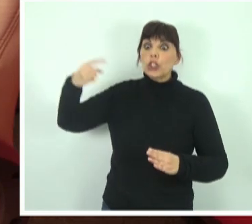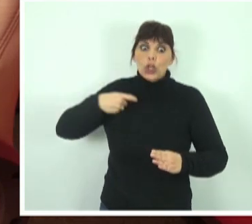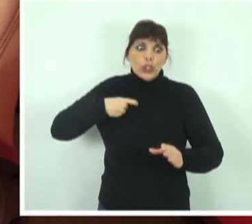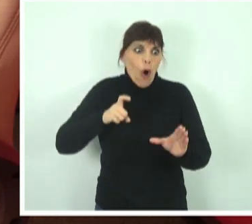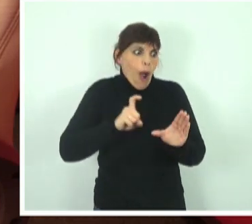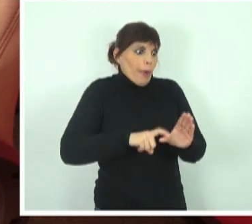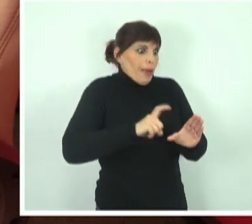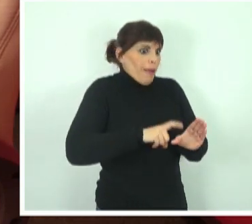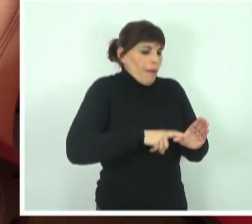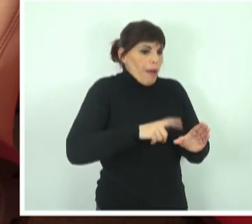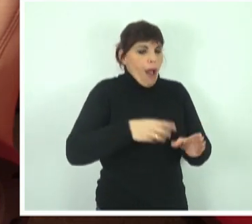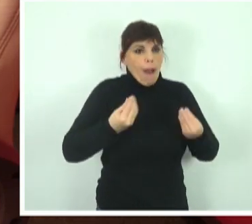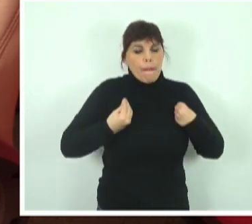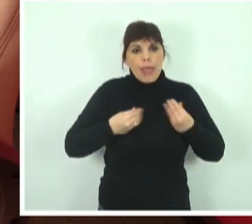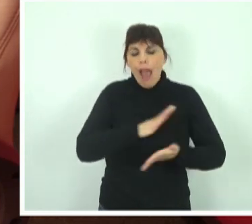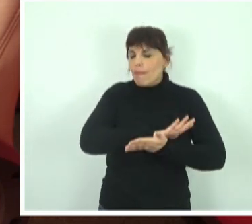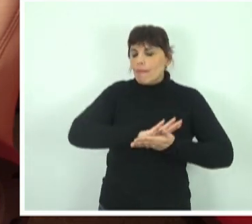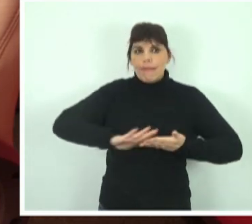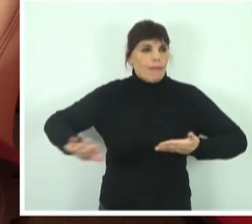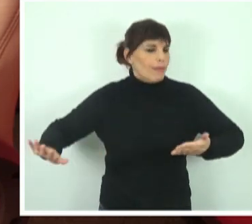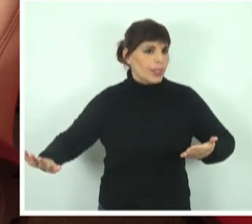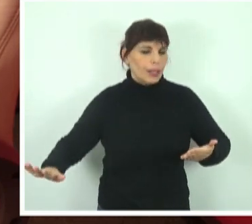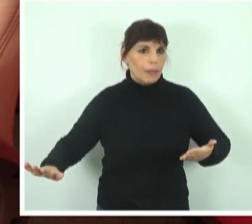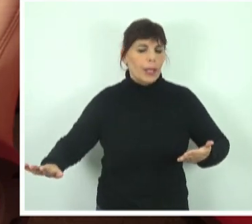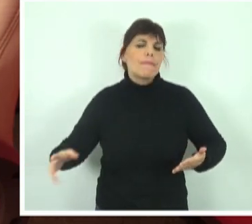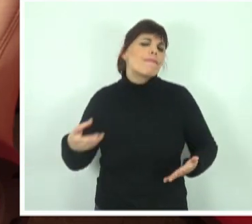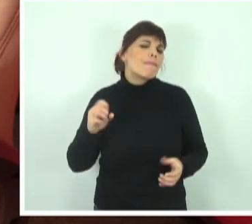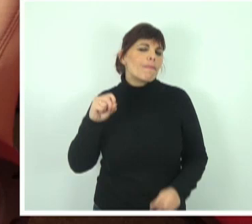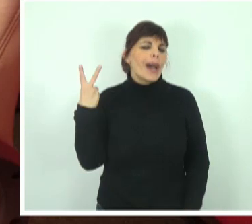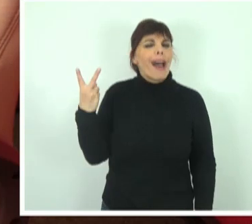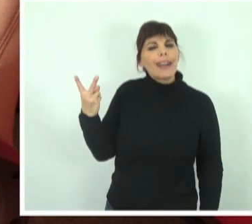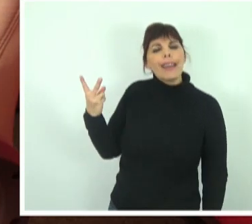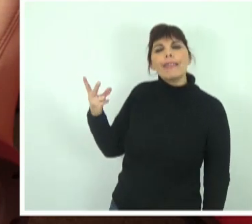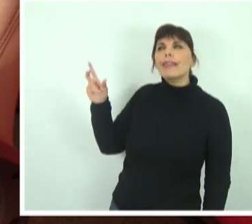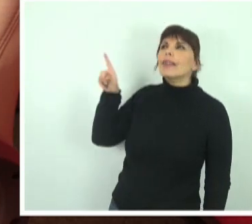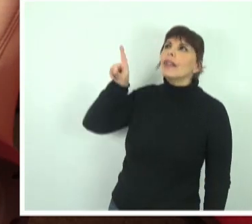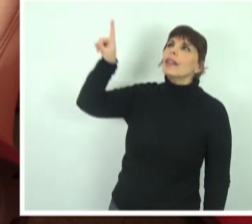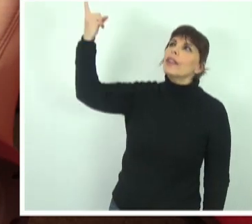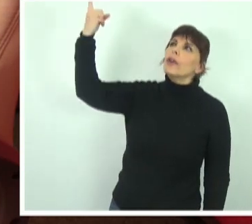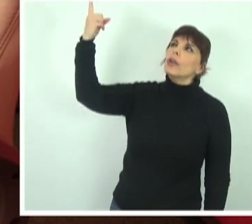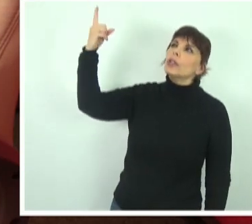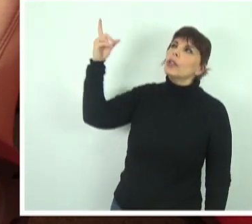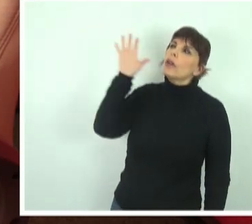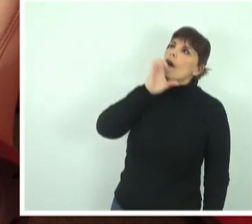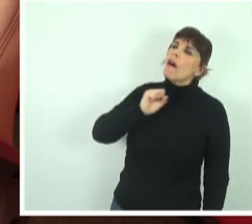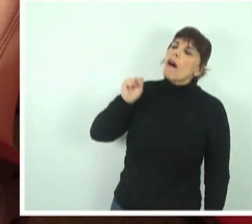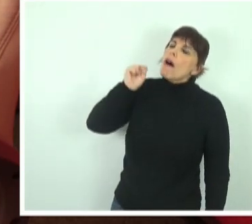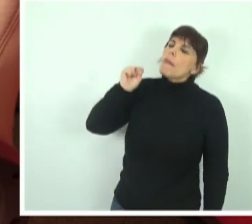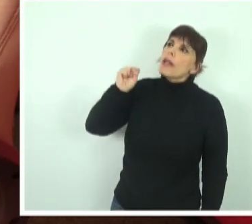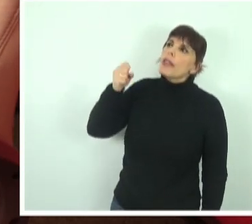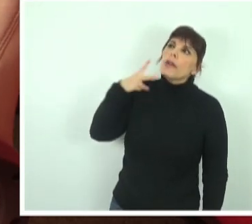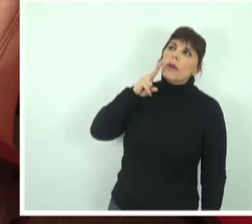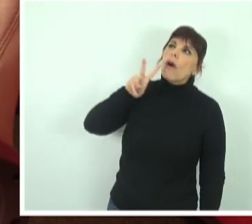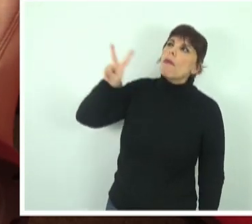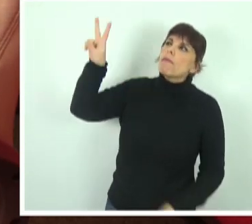para contemplar la hermosura de Jehová, para inquirir y pensar en su templo.